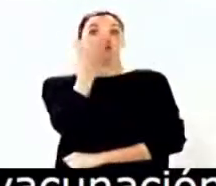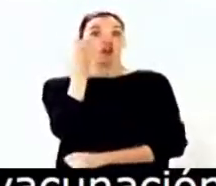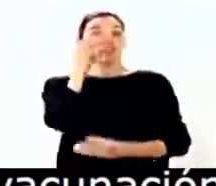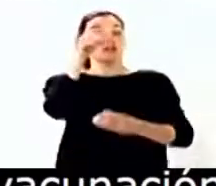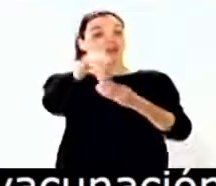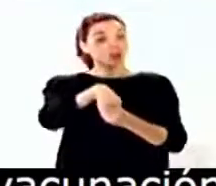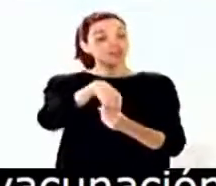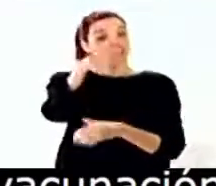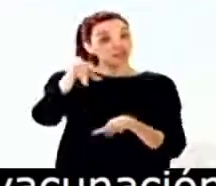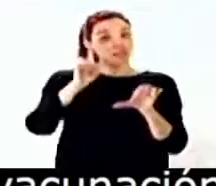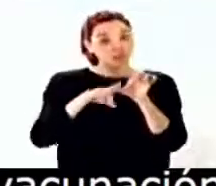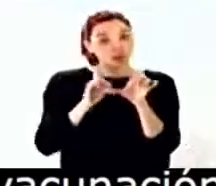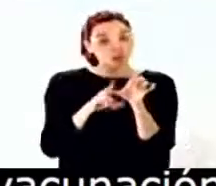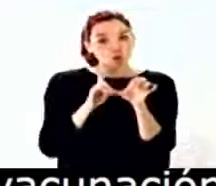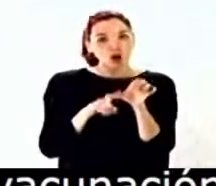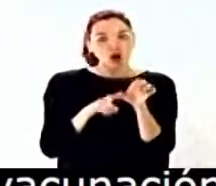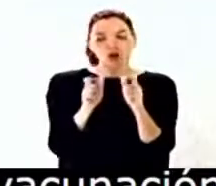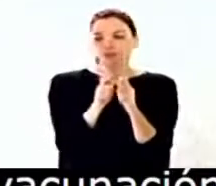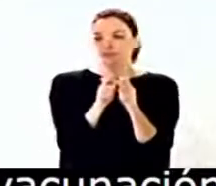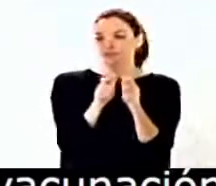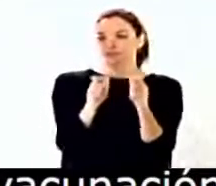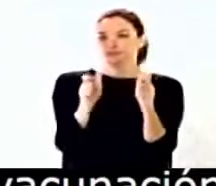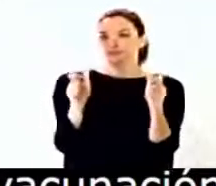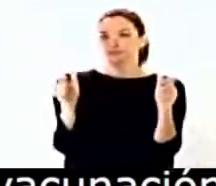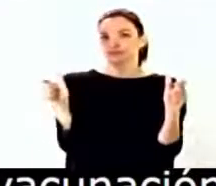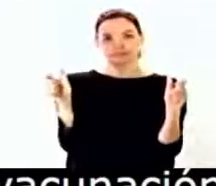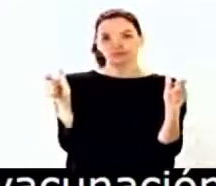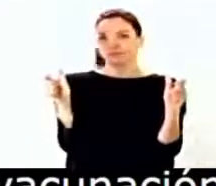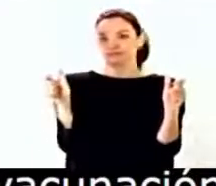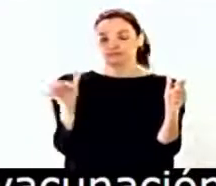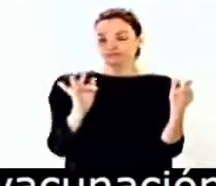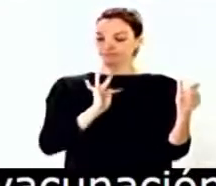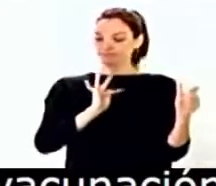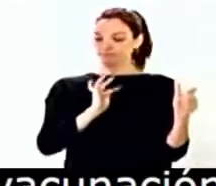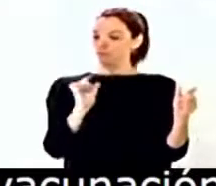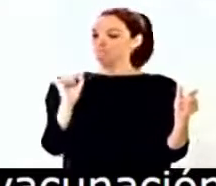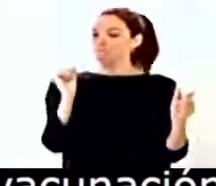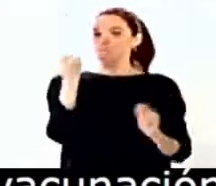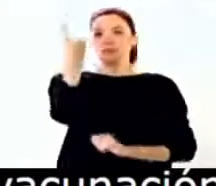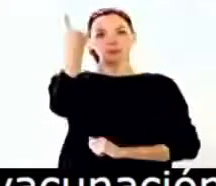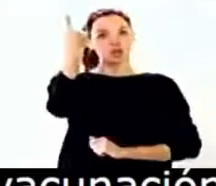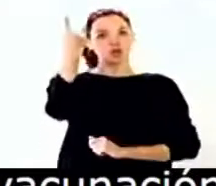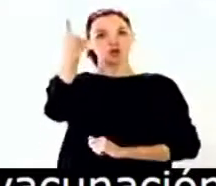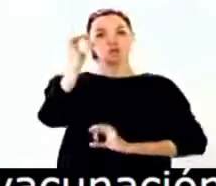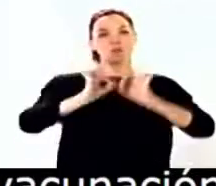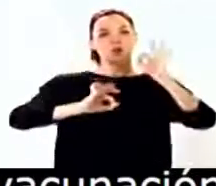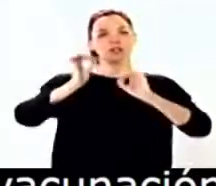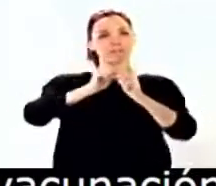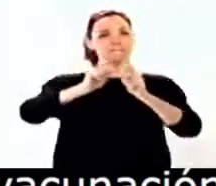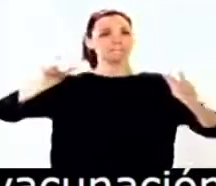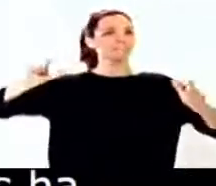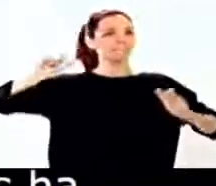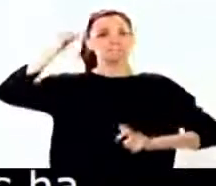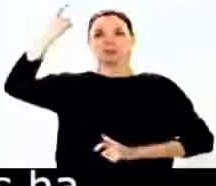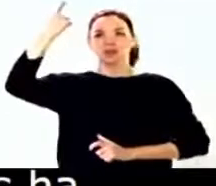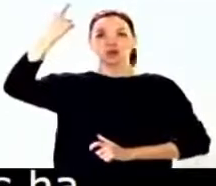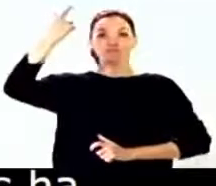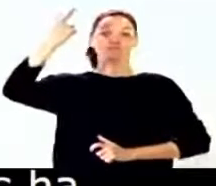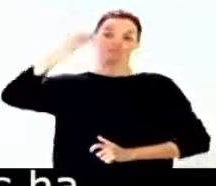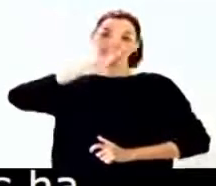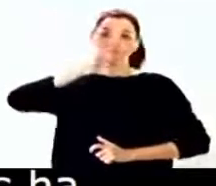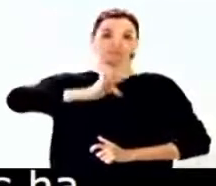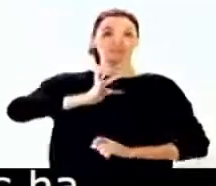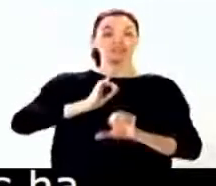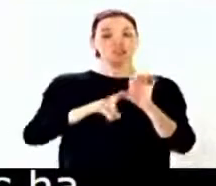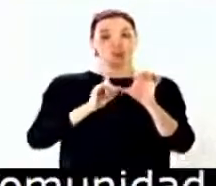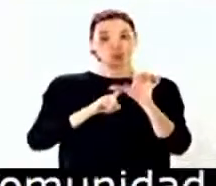de Extremadura, que seamos la comunidad autónoma con mayor porcentaje de vacunación infantil. Y por eso entendemos que para